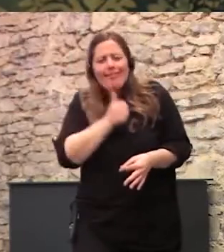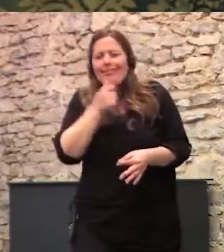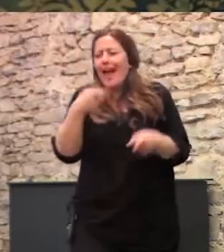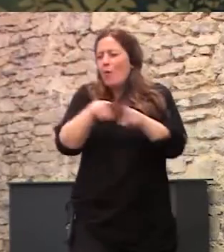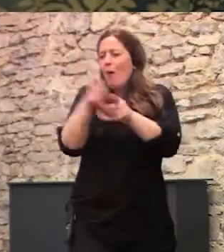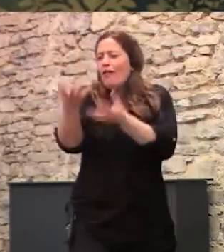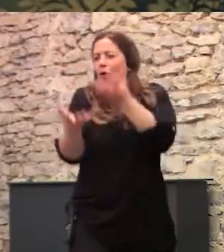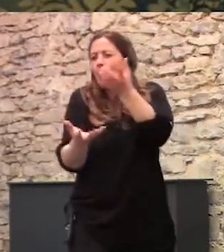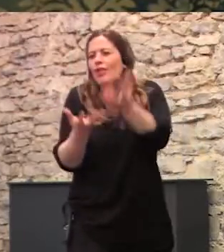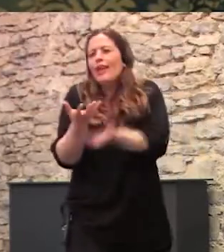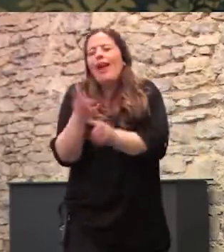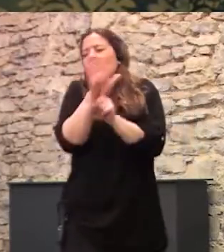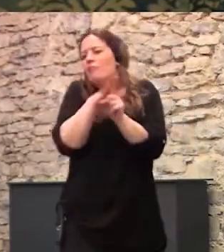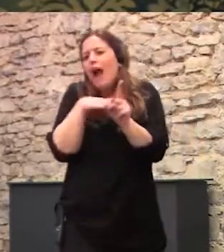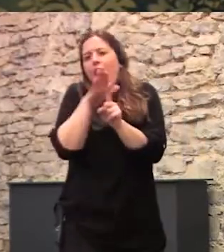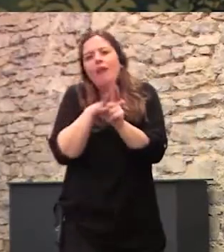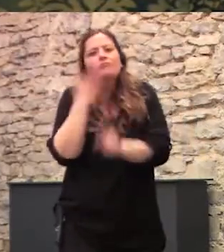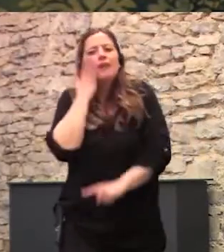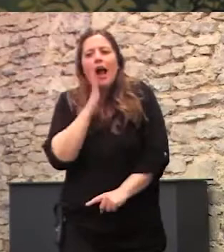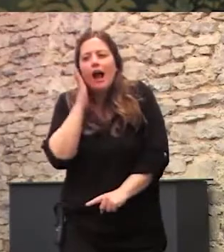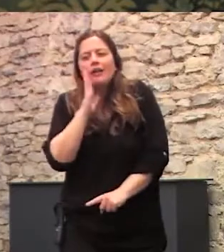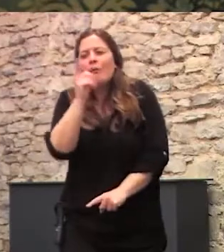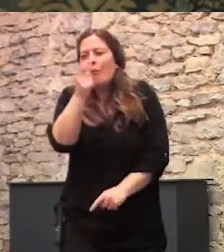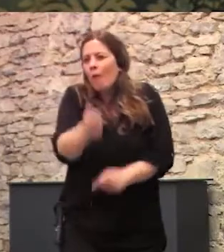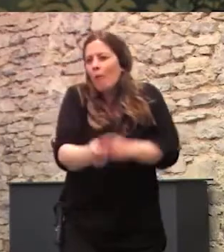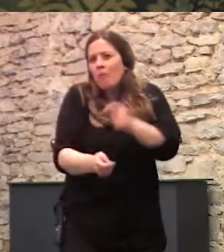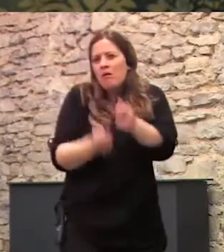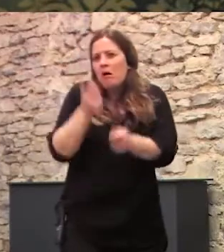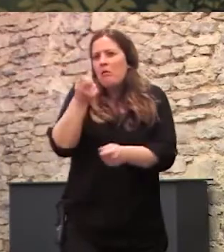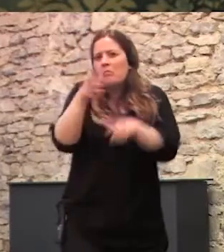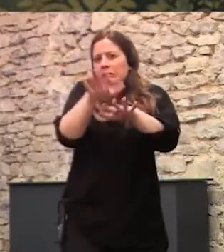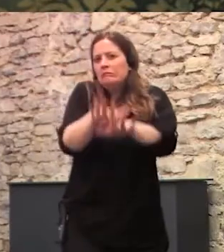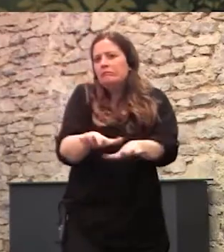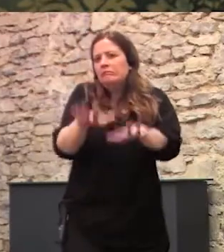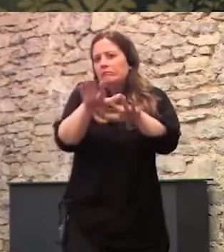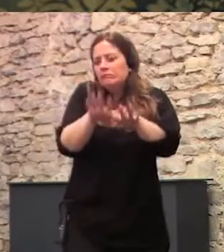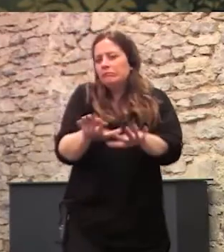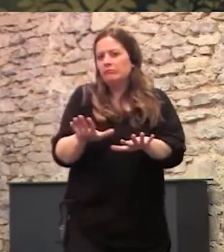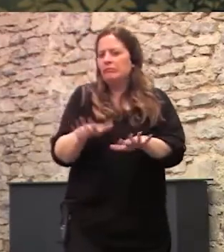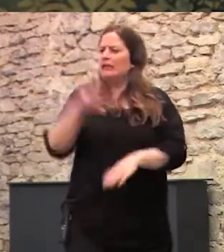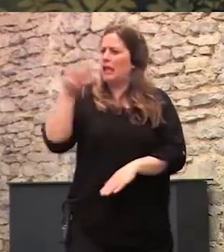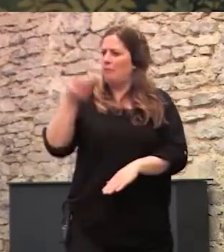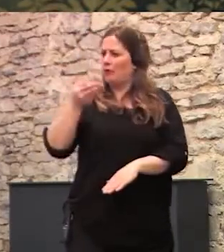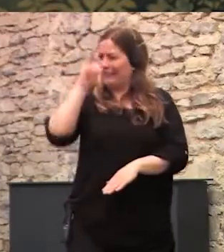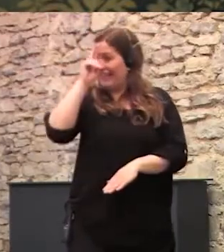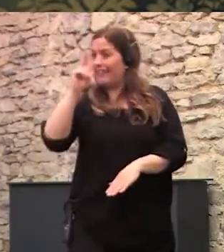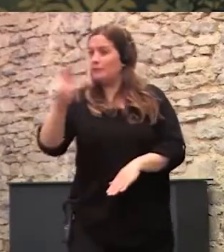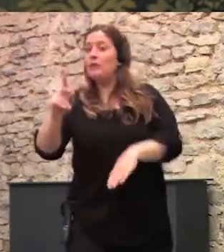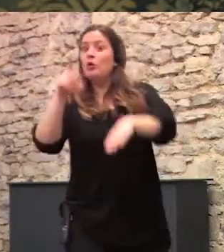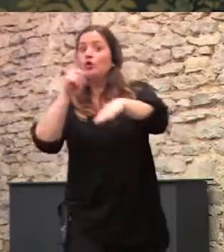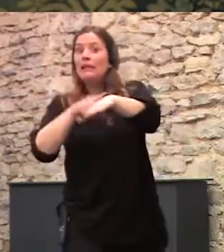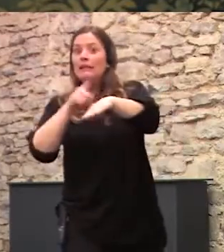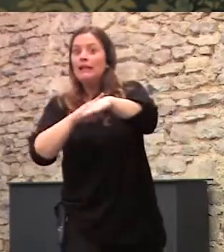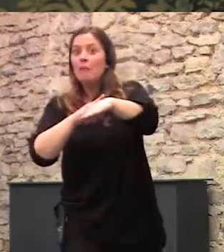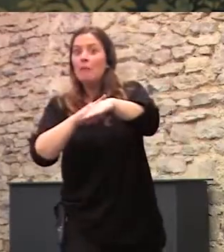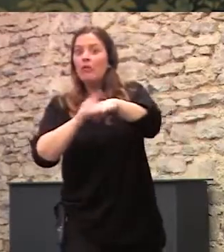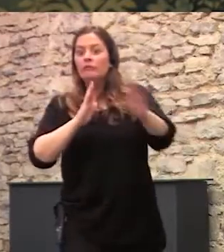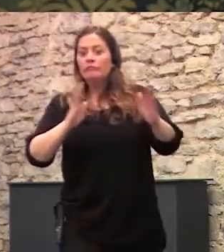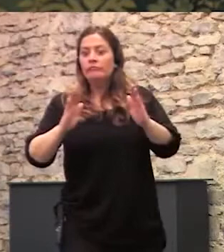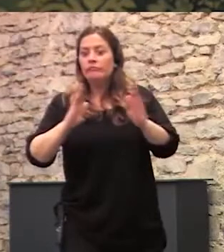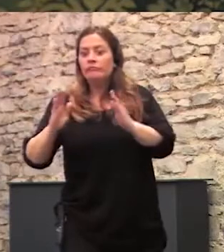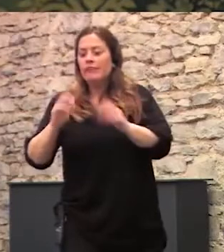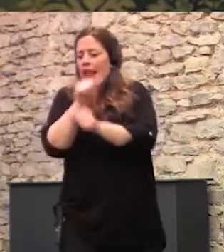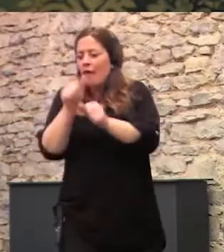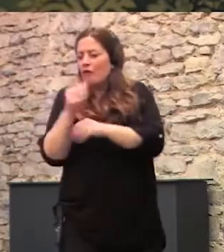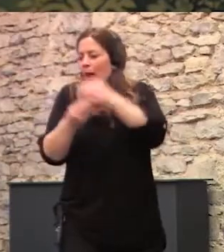cariño, poco a poco. No ahí en plan, ¿no? Yo creo que es importante que respetemos los tiempos, ahí la forma de hacer, de cuidarnos